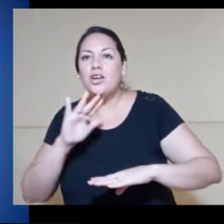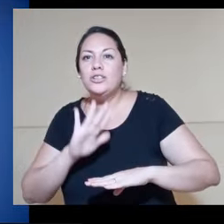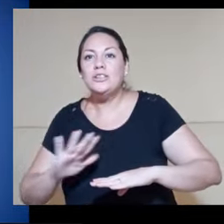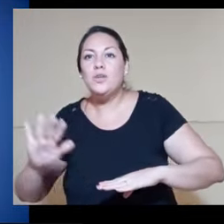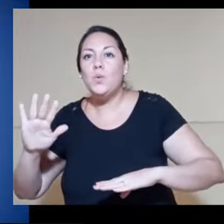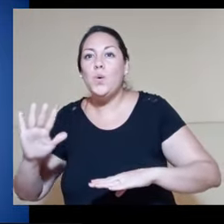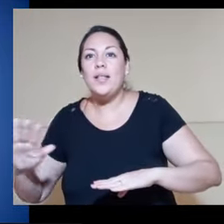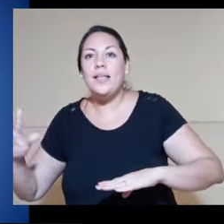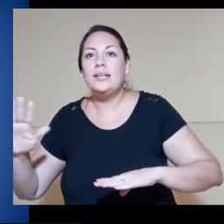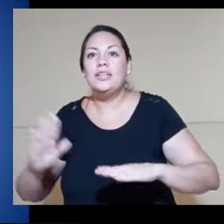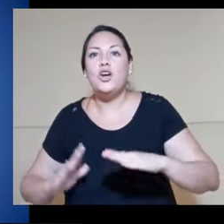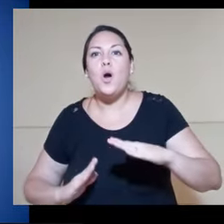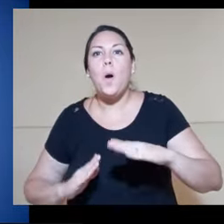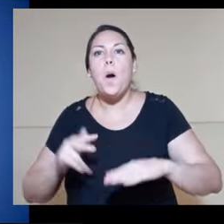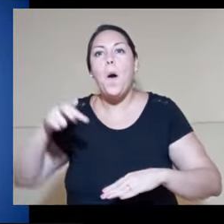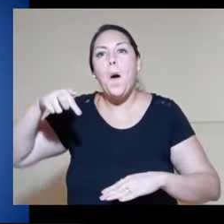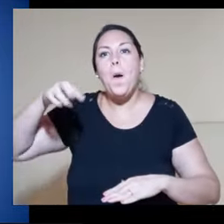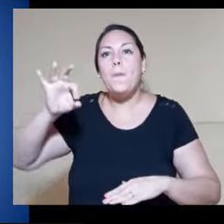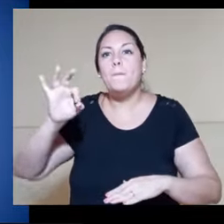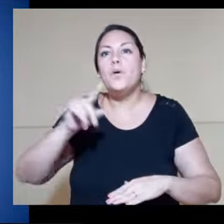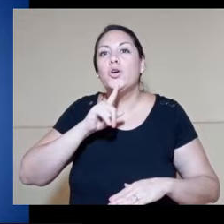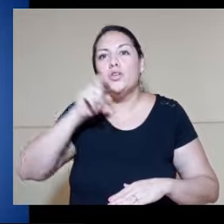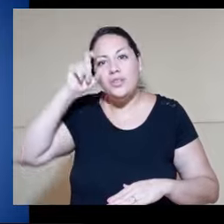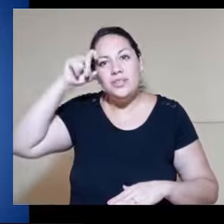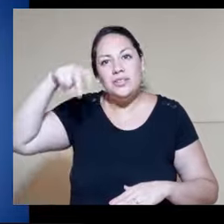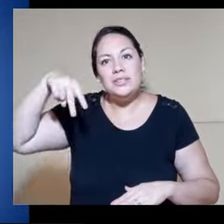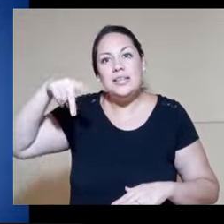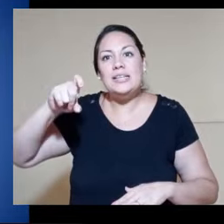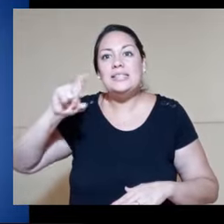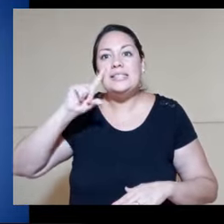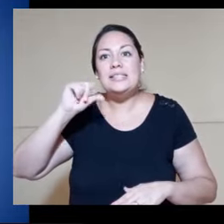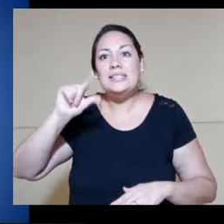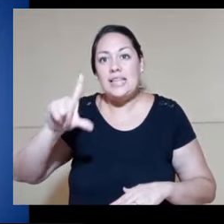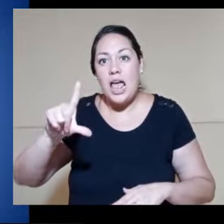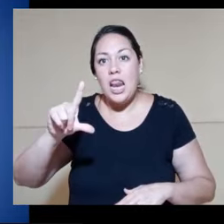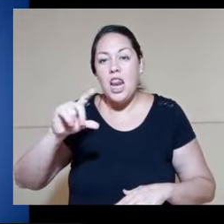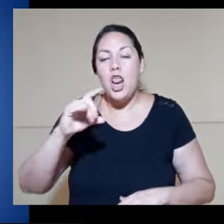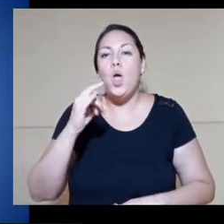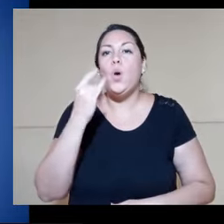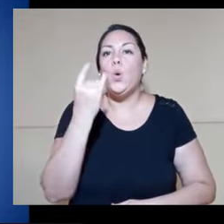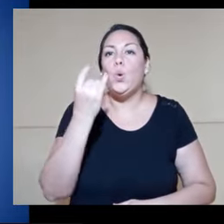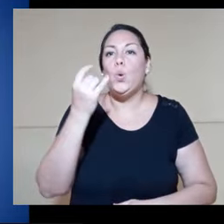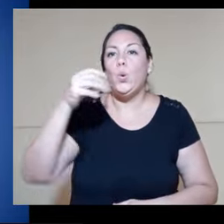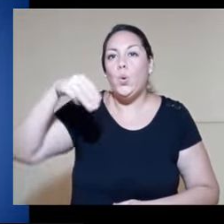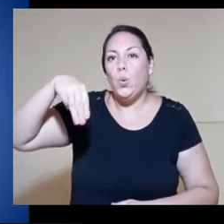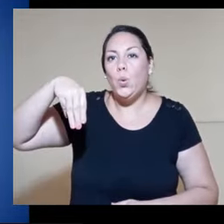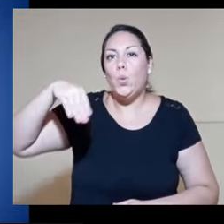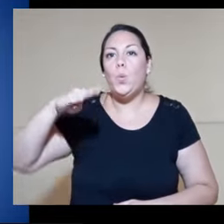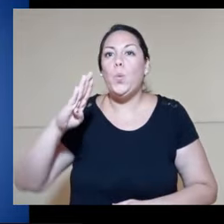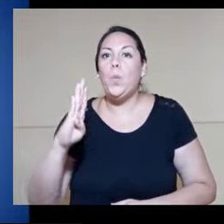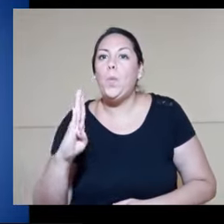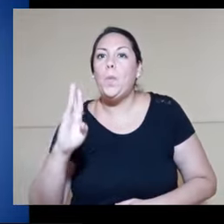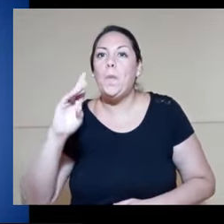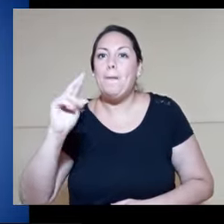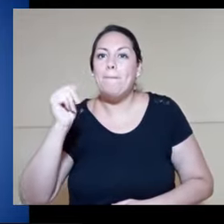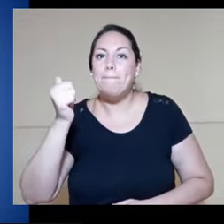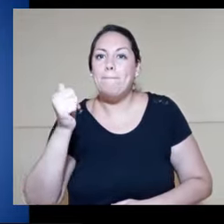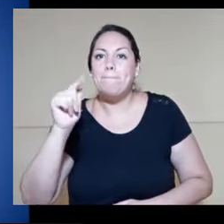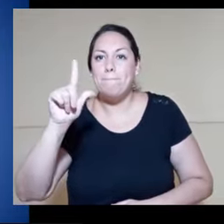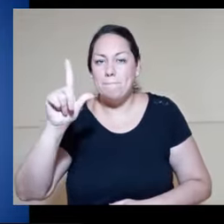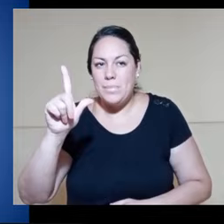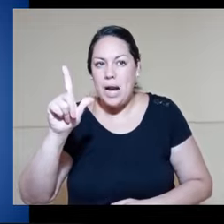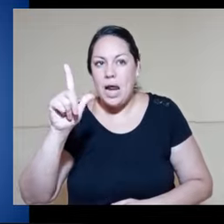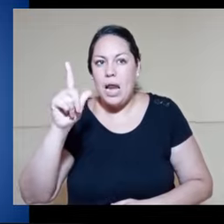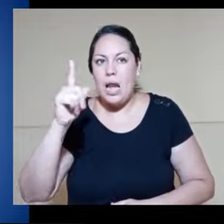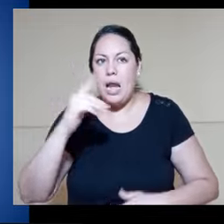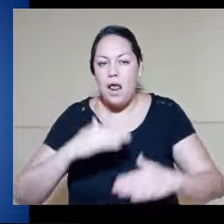está indicando el potencial umbral. Potencial umbral, ¿qué es esto? Cada célula tiene un potencial